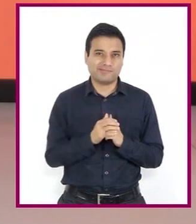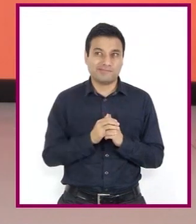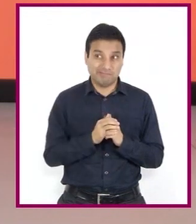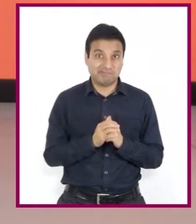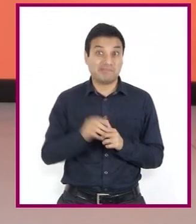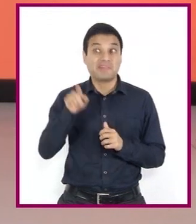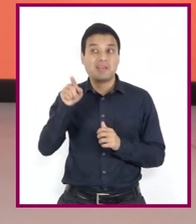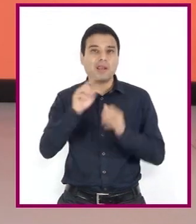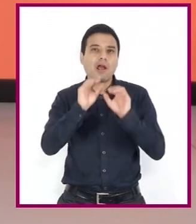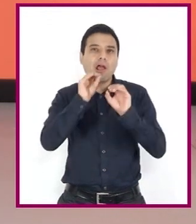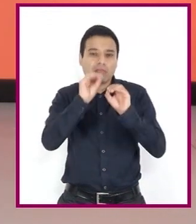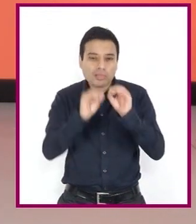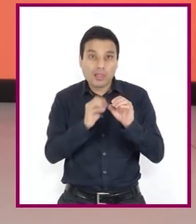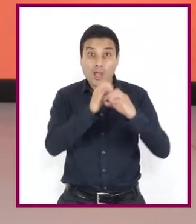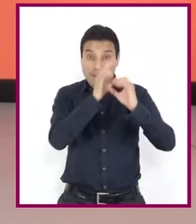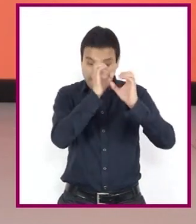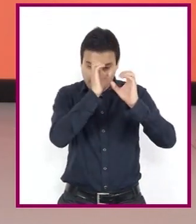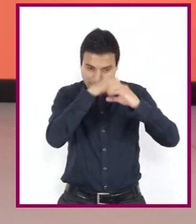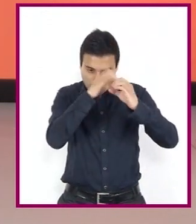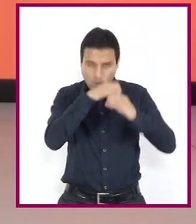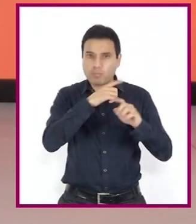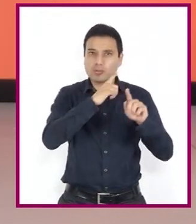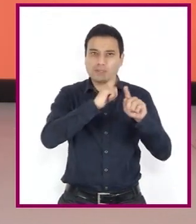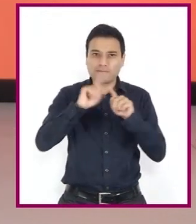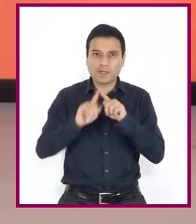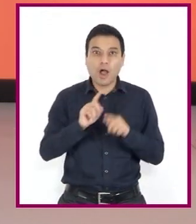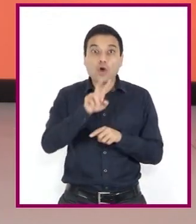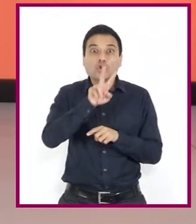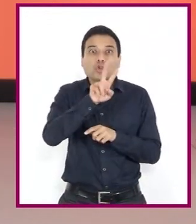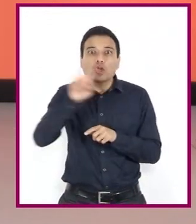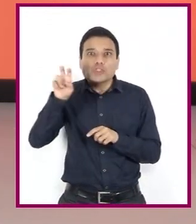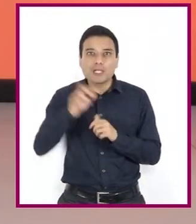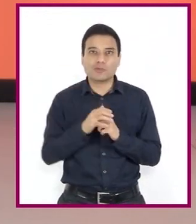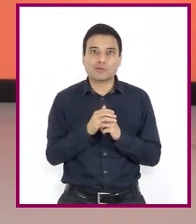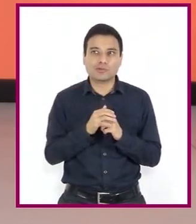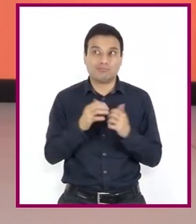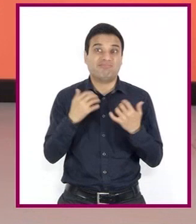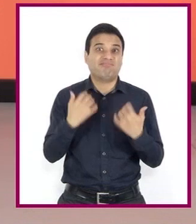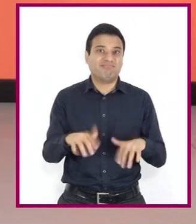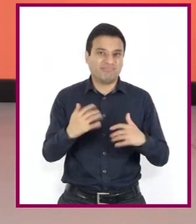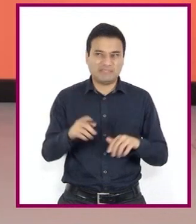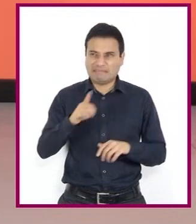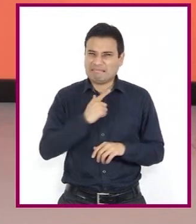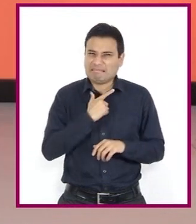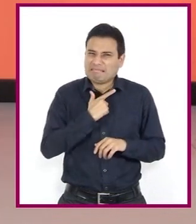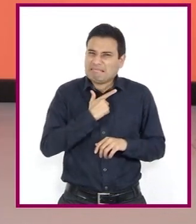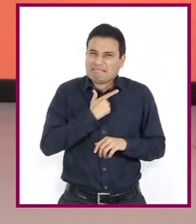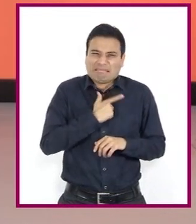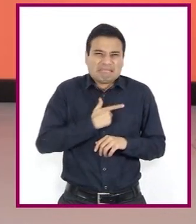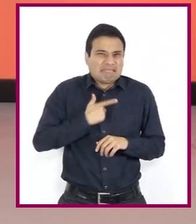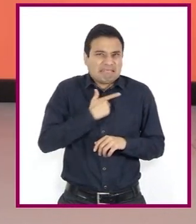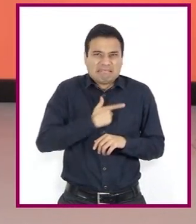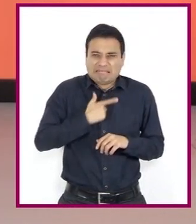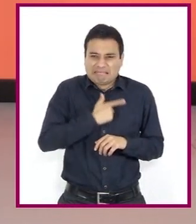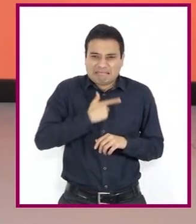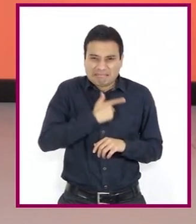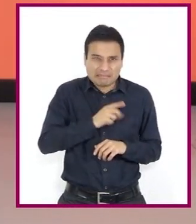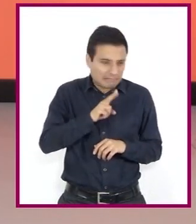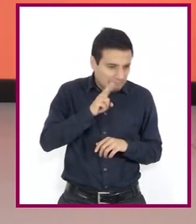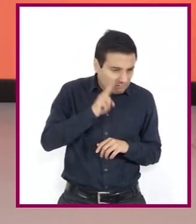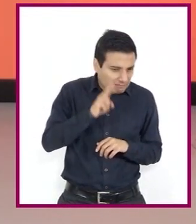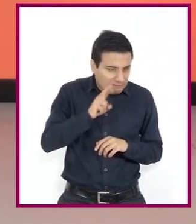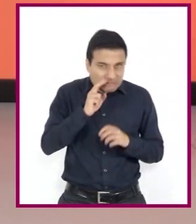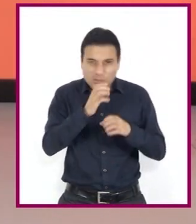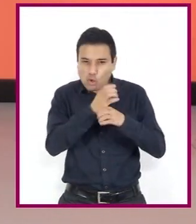construir unos 200 microscopios que utilizó celosamente y gracias a ello pasó